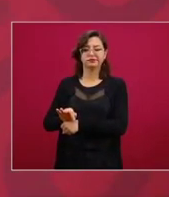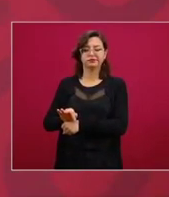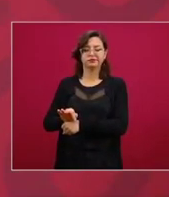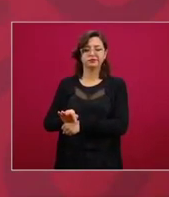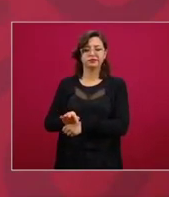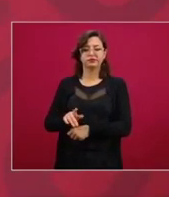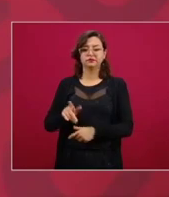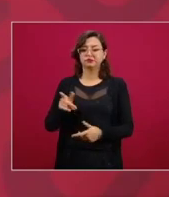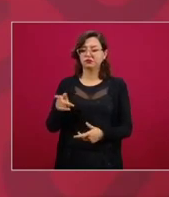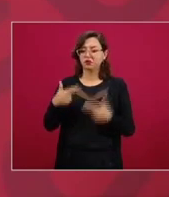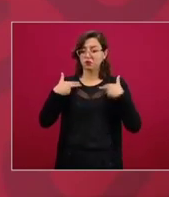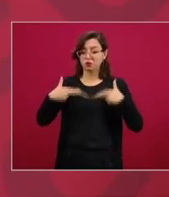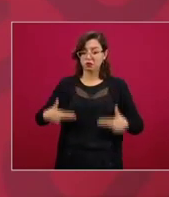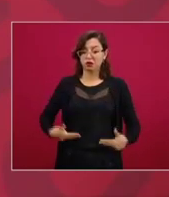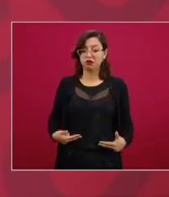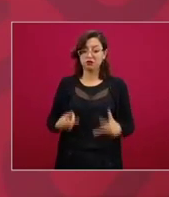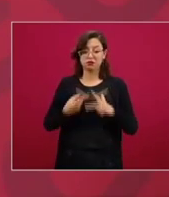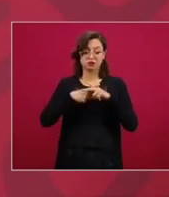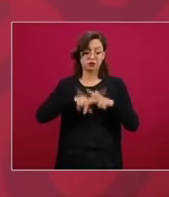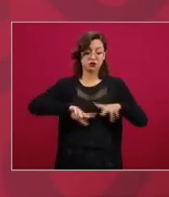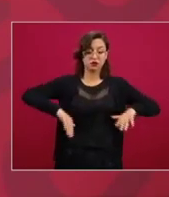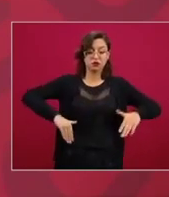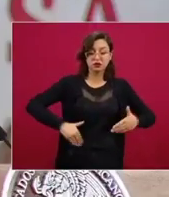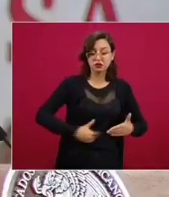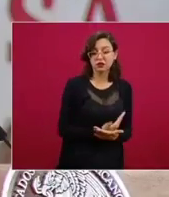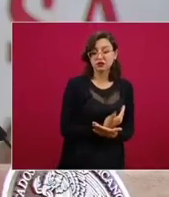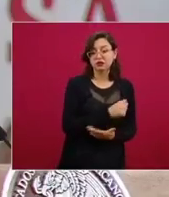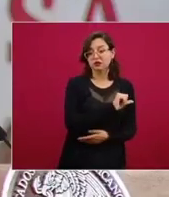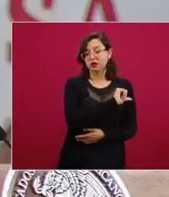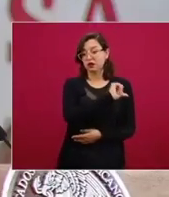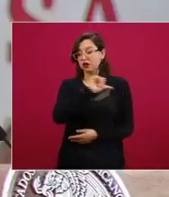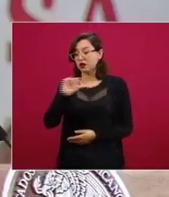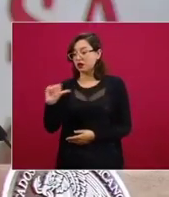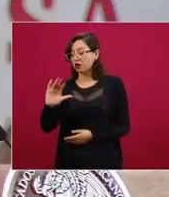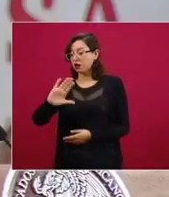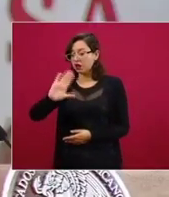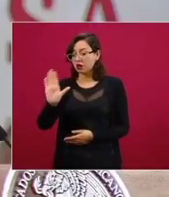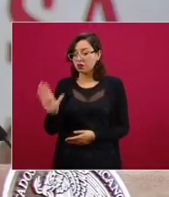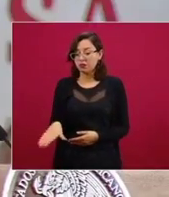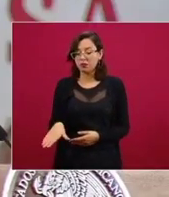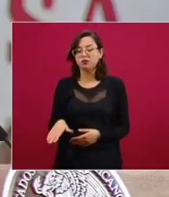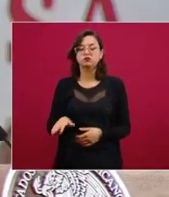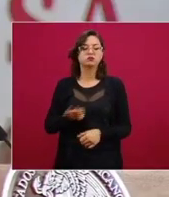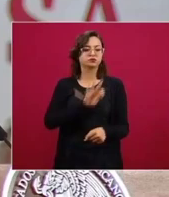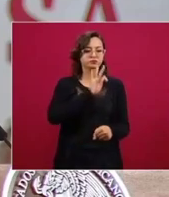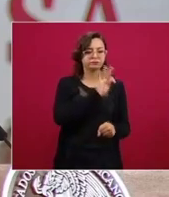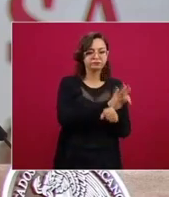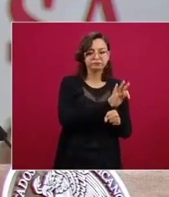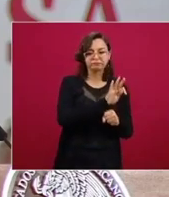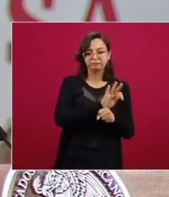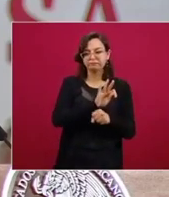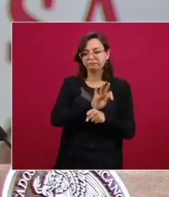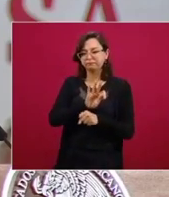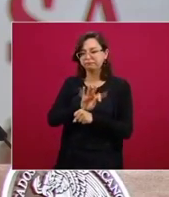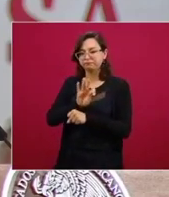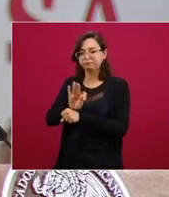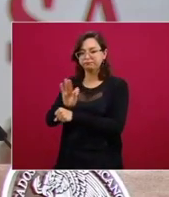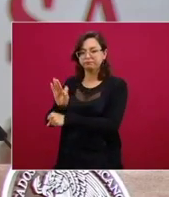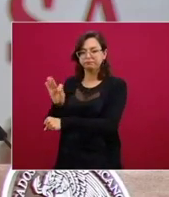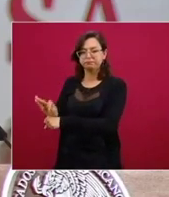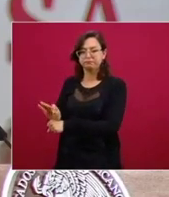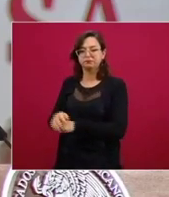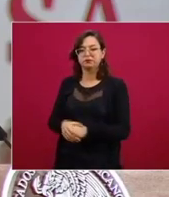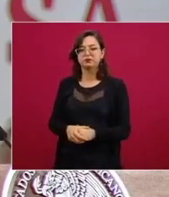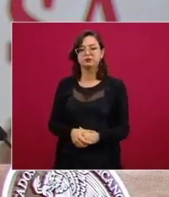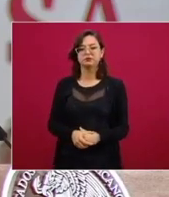desde la cuna hasta la tumba. Ya valimos, ¿eh? Ya valimos con la caída del petróleo. Ya valimos con la caída del petróleo. Buenos